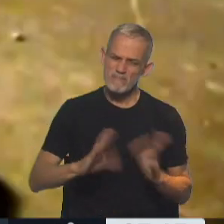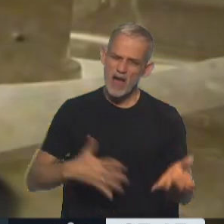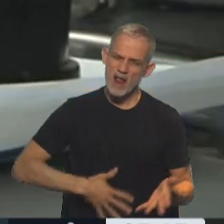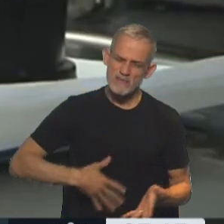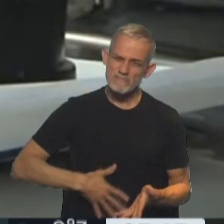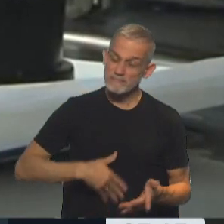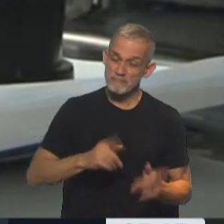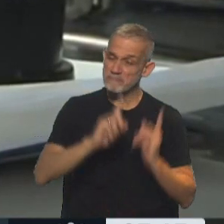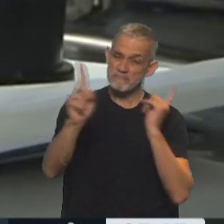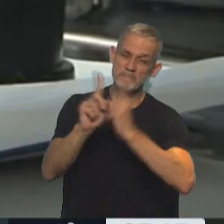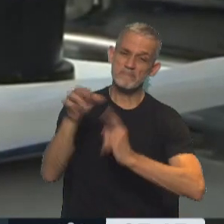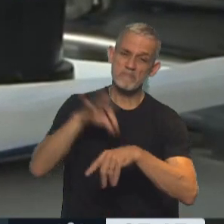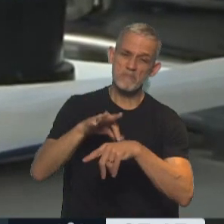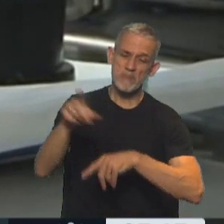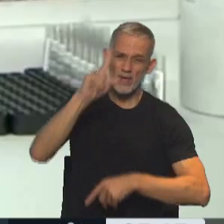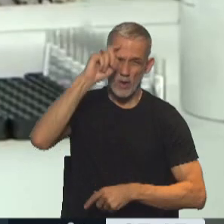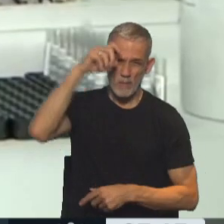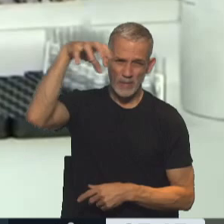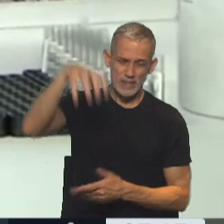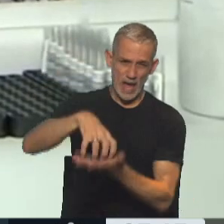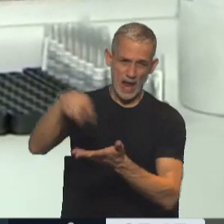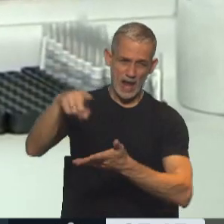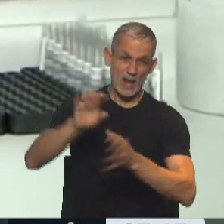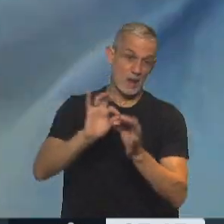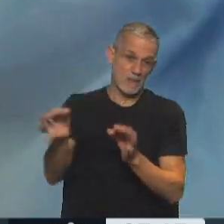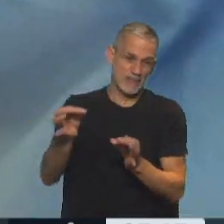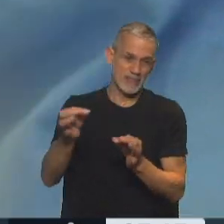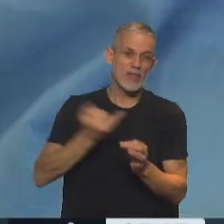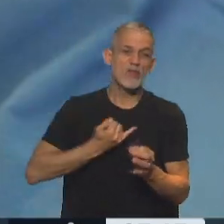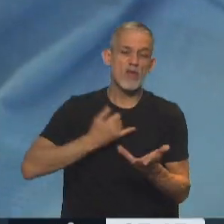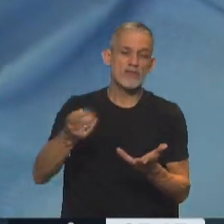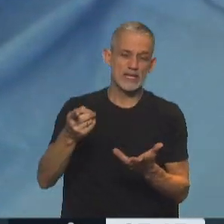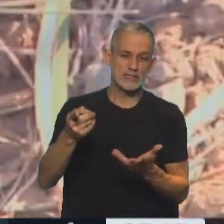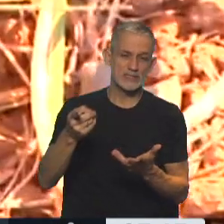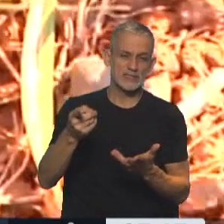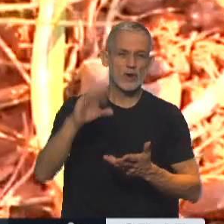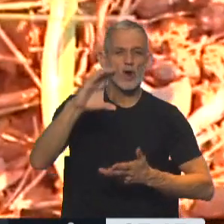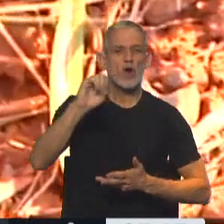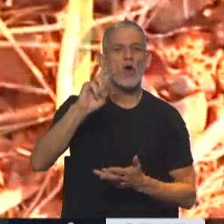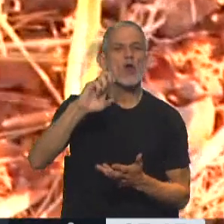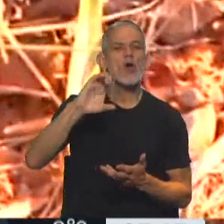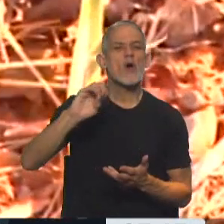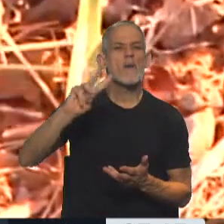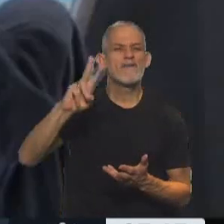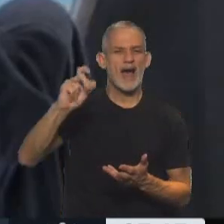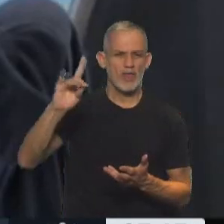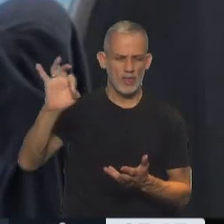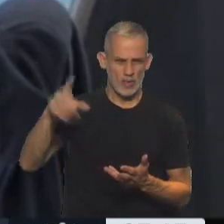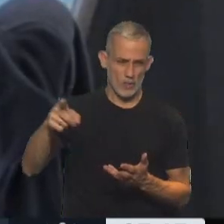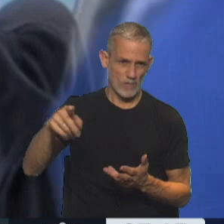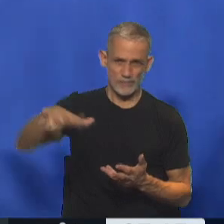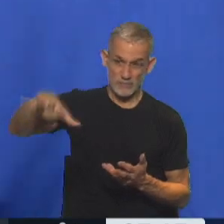la consulta en el hospital más cercano, que es en Corcovado.